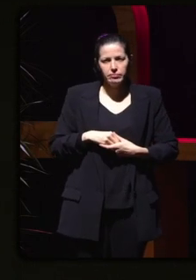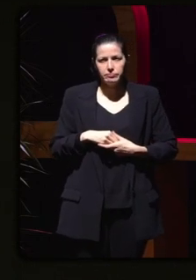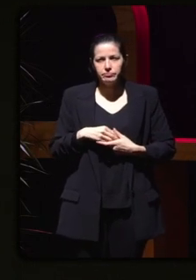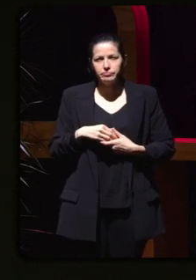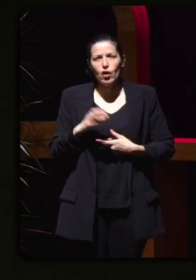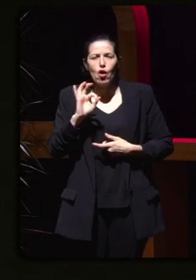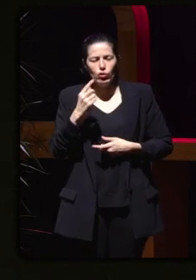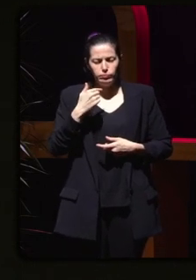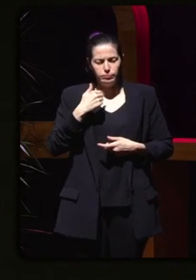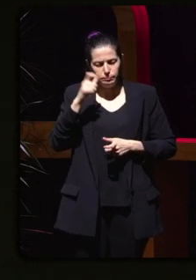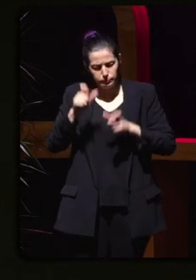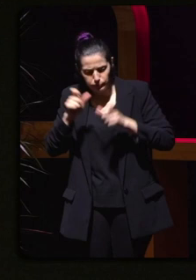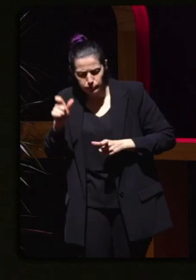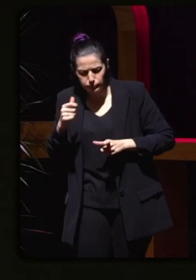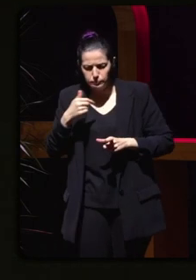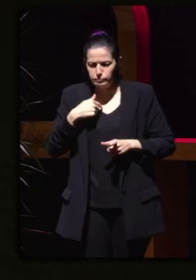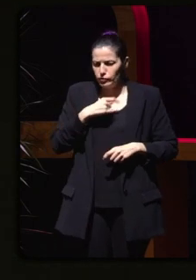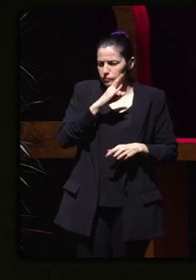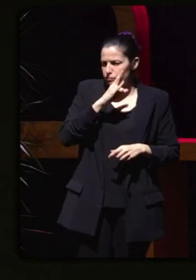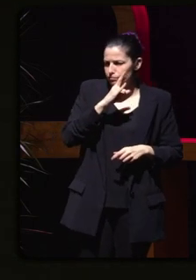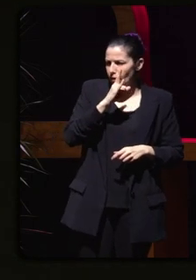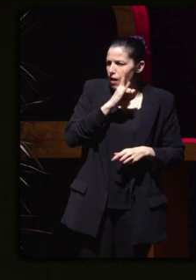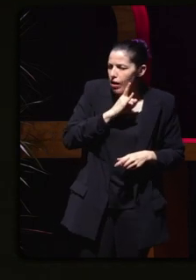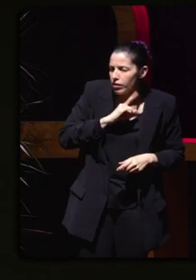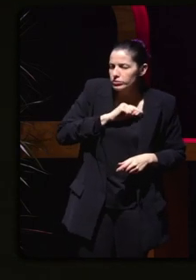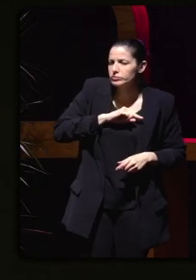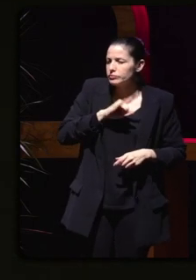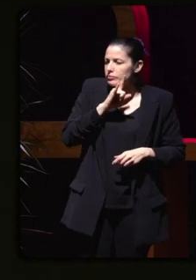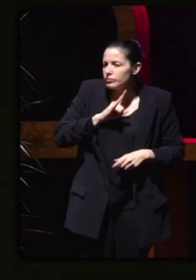leo escribir sobre televisión entonces